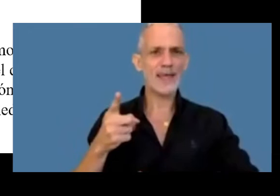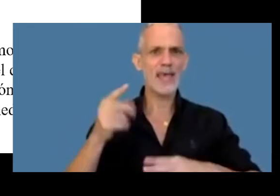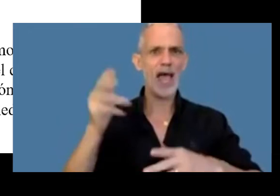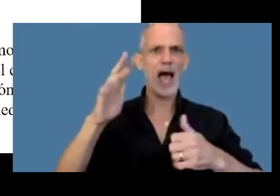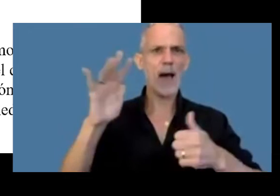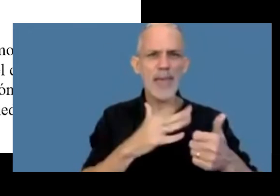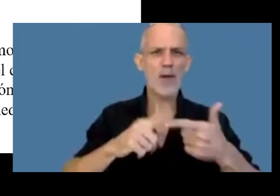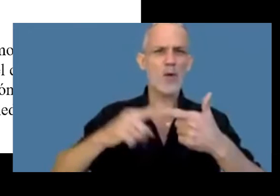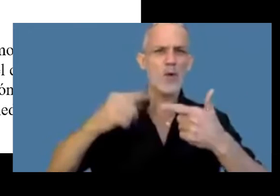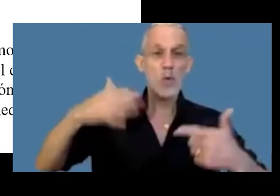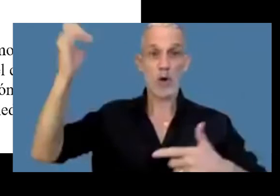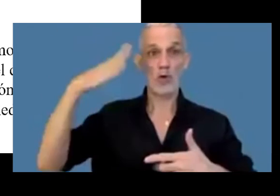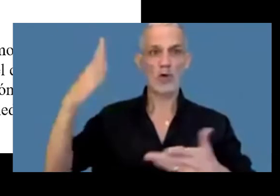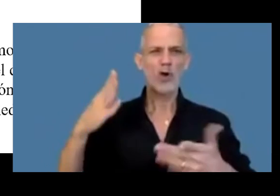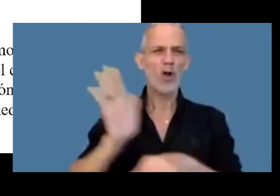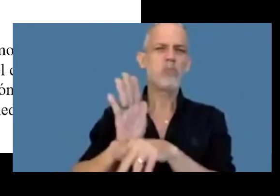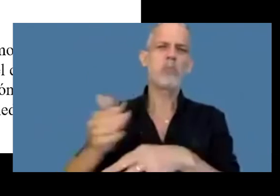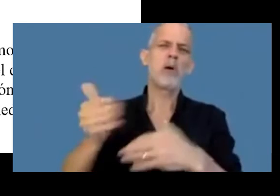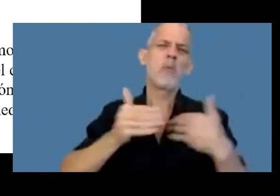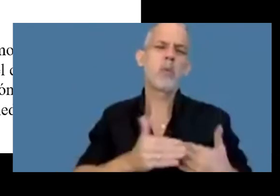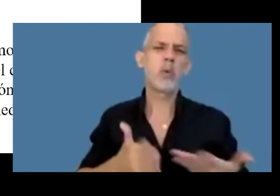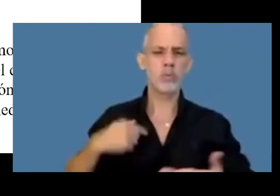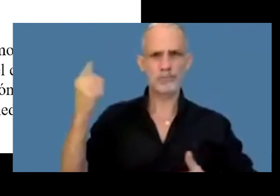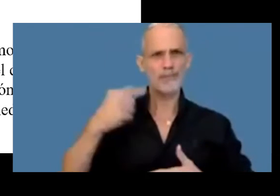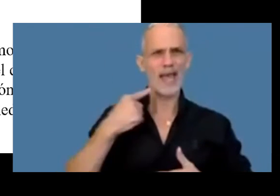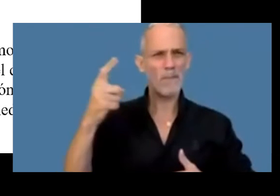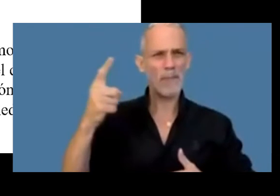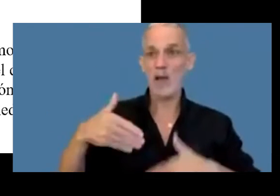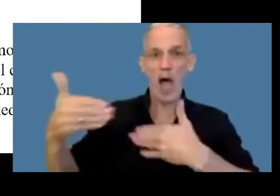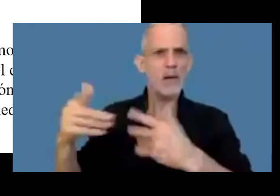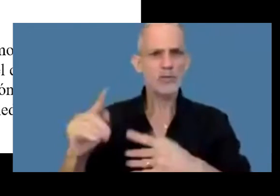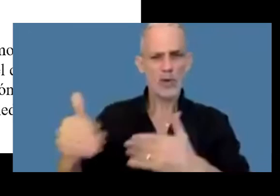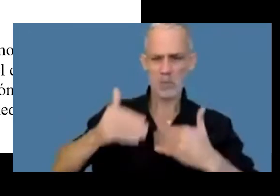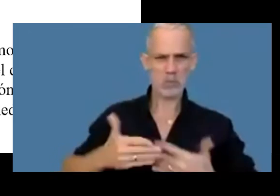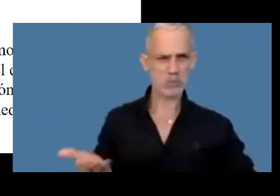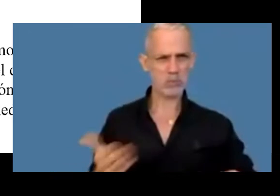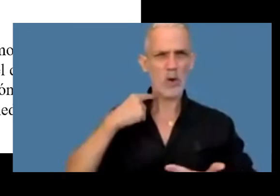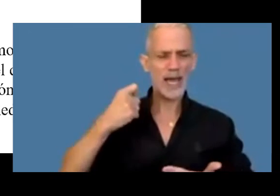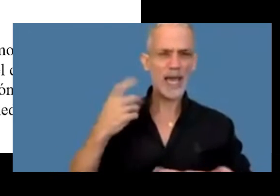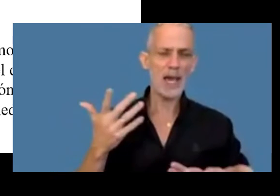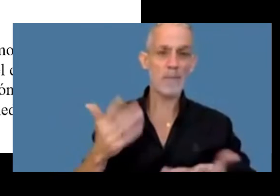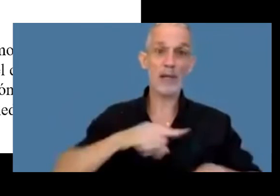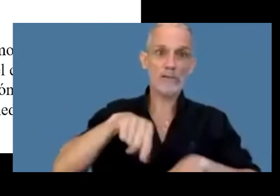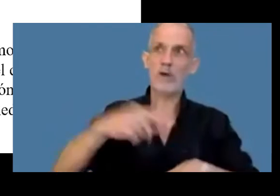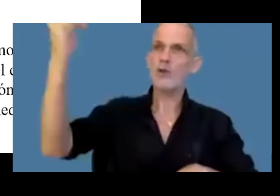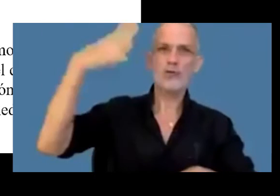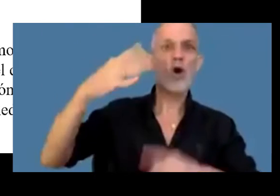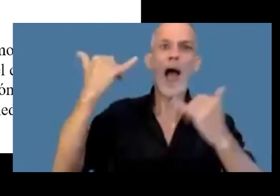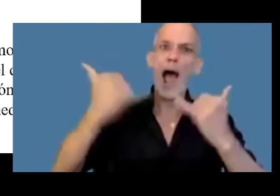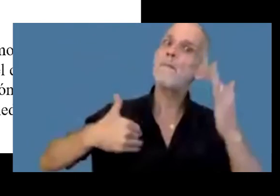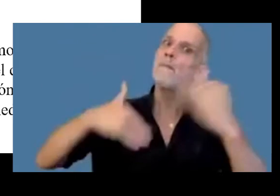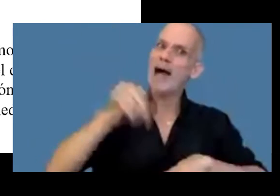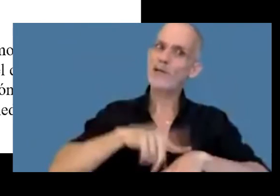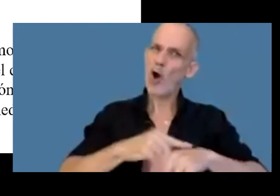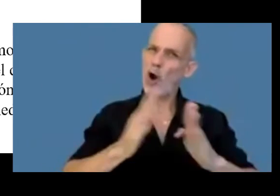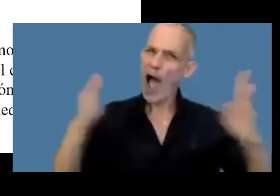impuesto supuso un retraso para el autoconsumo en España, uno de los países con más horas de sol en toda Europa, al tener